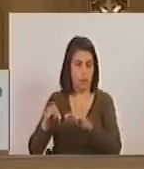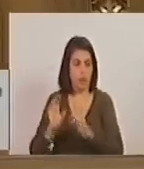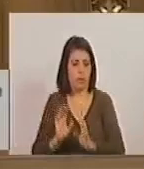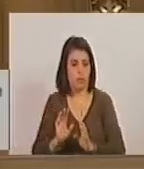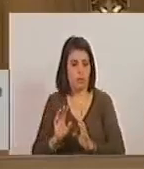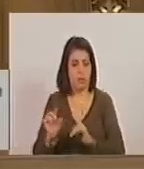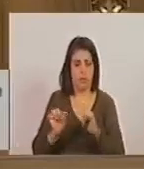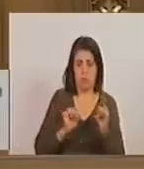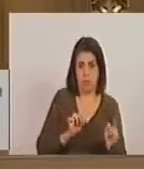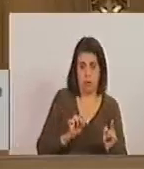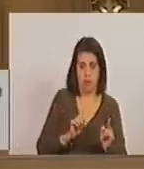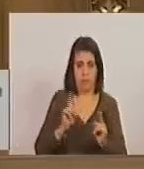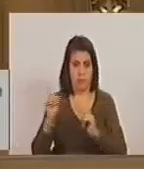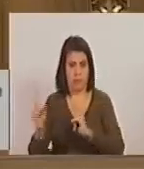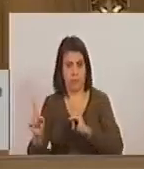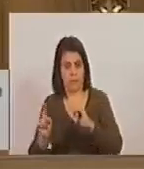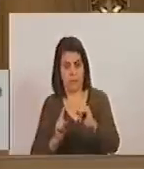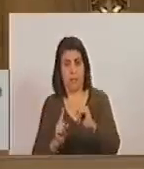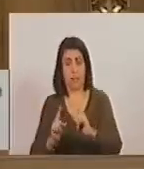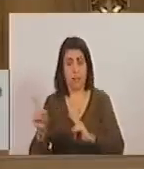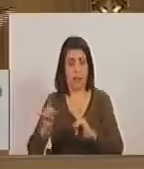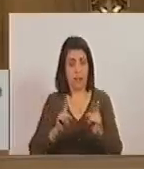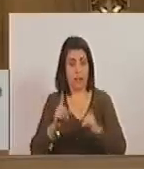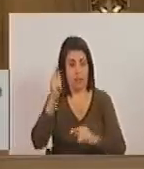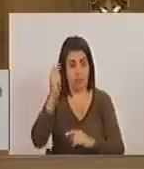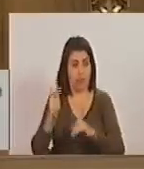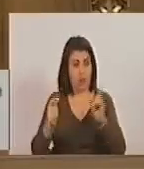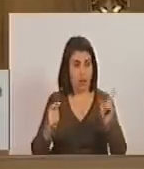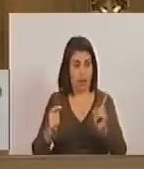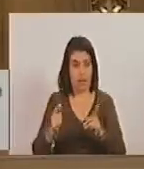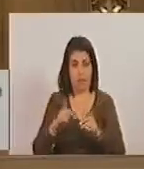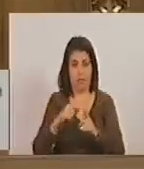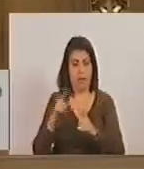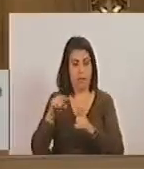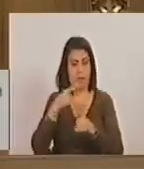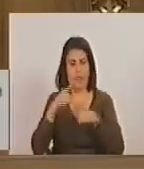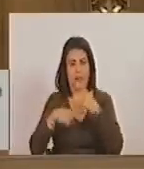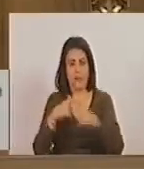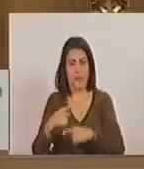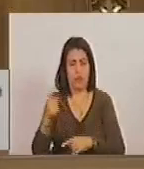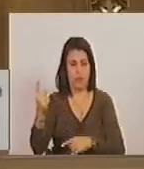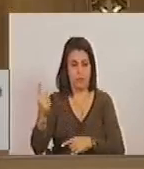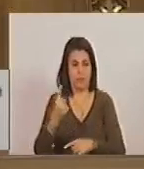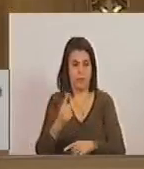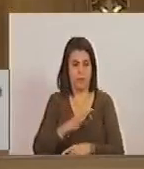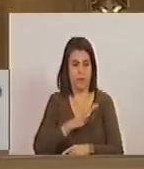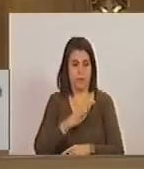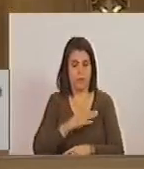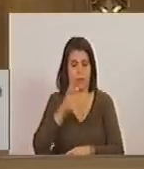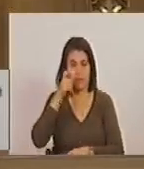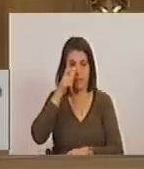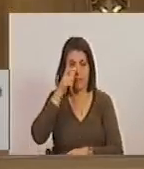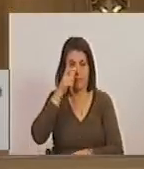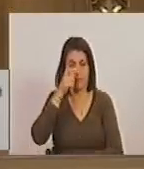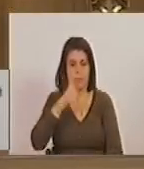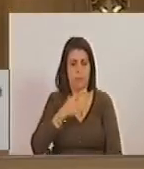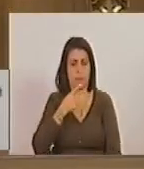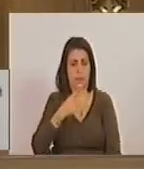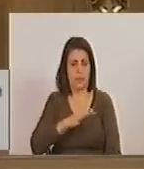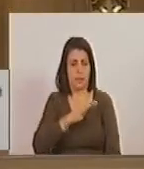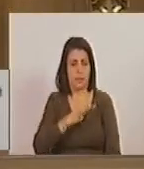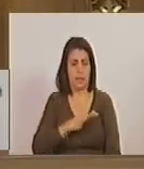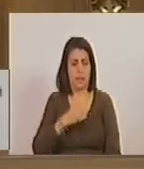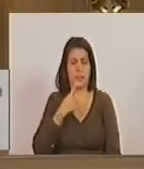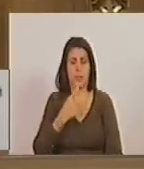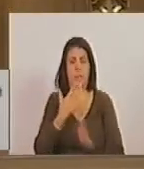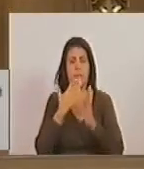me moví al espacio y allá me decía, mira, diputado, pero usted tiene que ir para allá. Y en un momento se me acercó un señor de seguridad y me dijo, señora, le